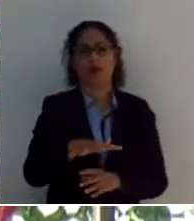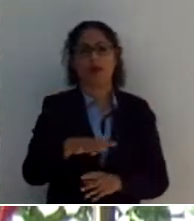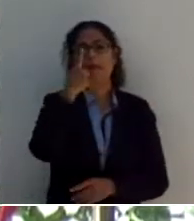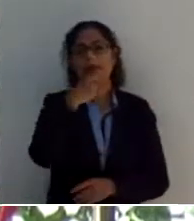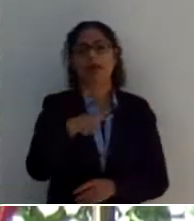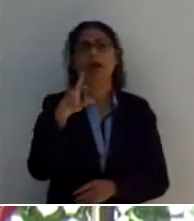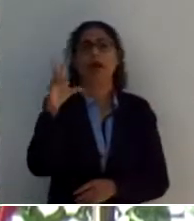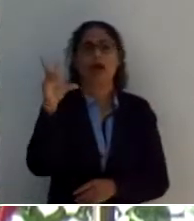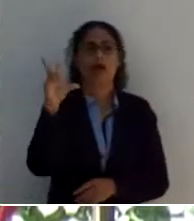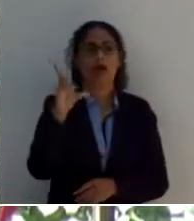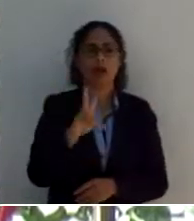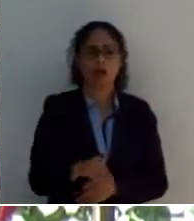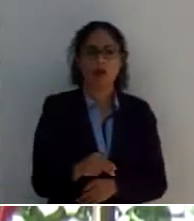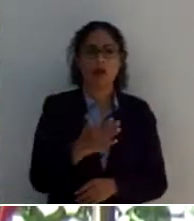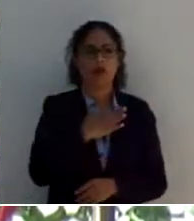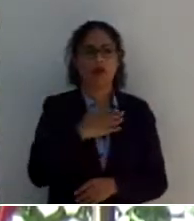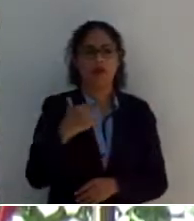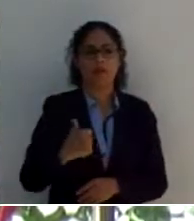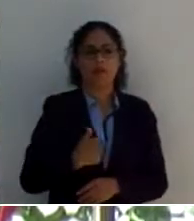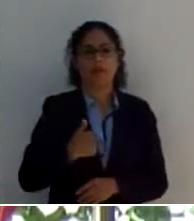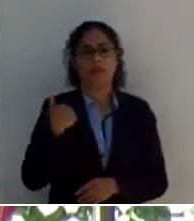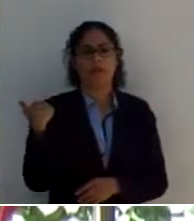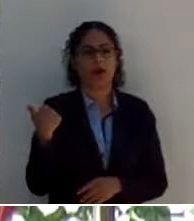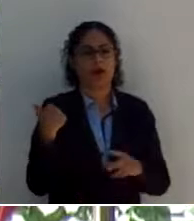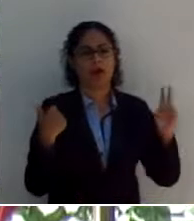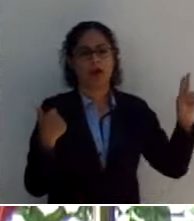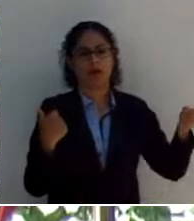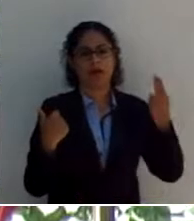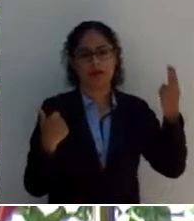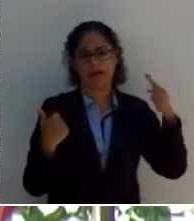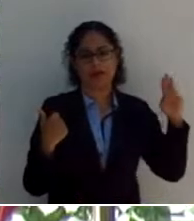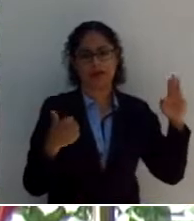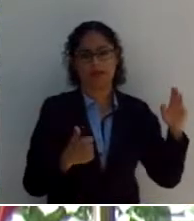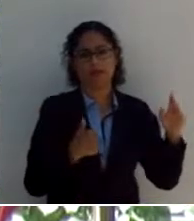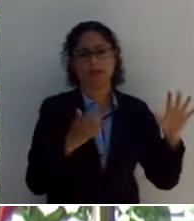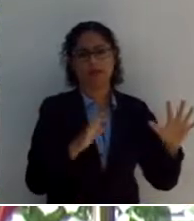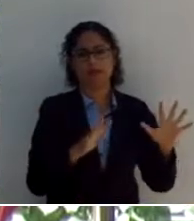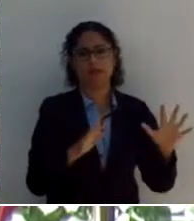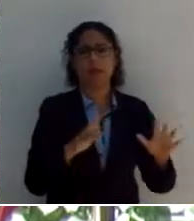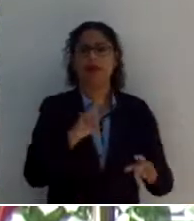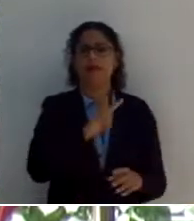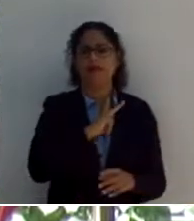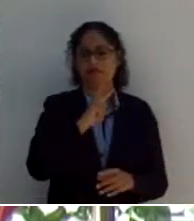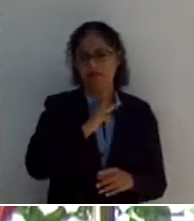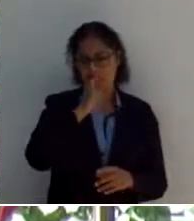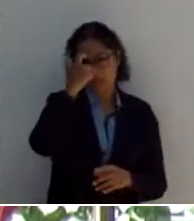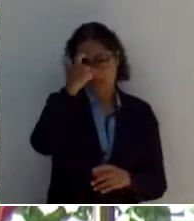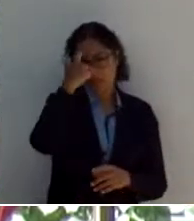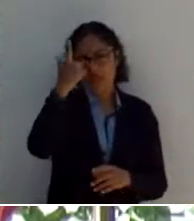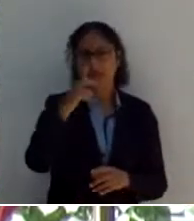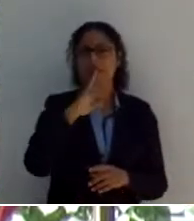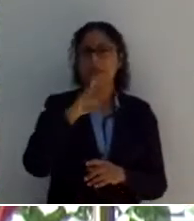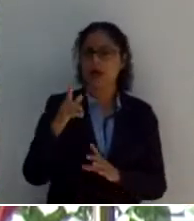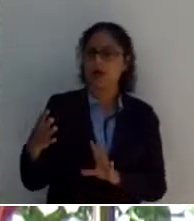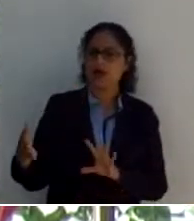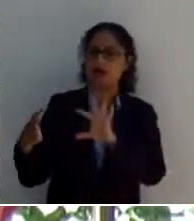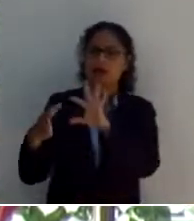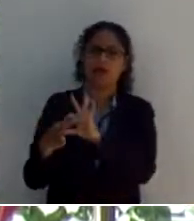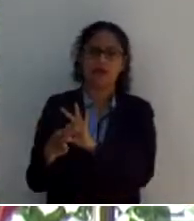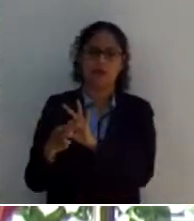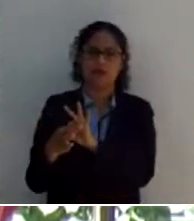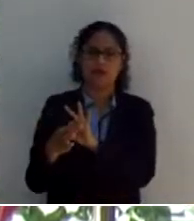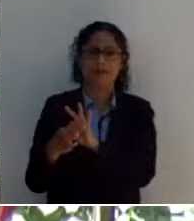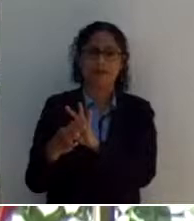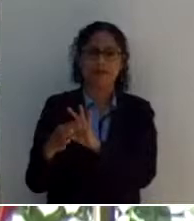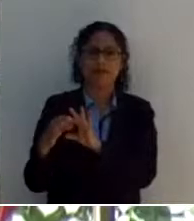robarle cancha y desarrollo a la Universidad Michoacana. Decidimos mejor hacer un convenio con ella y que